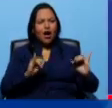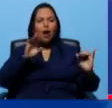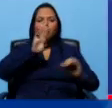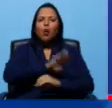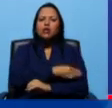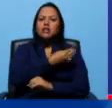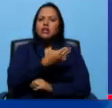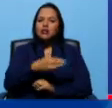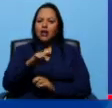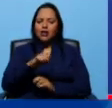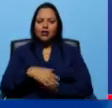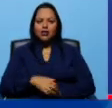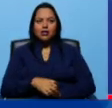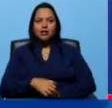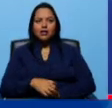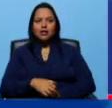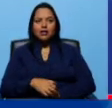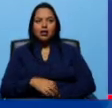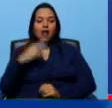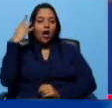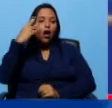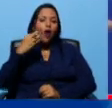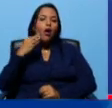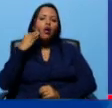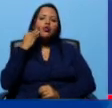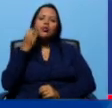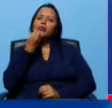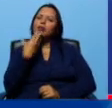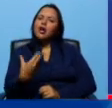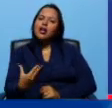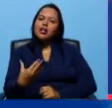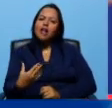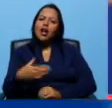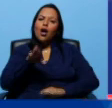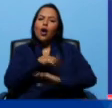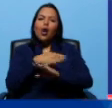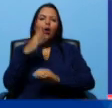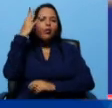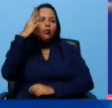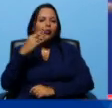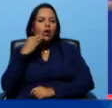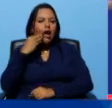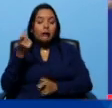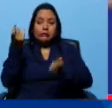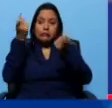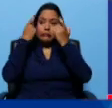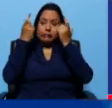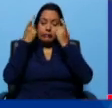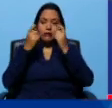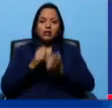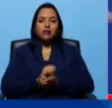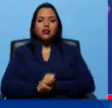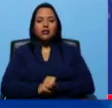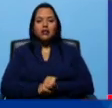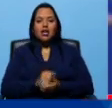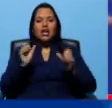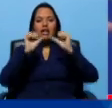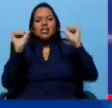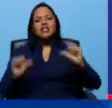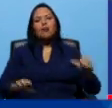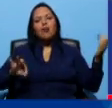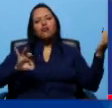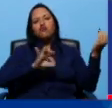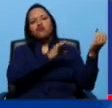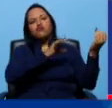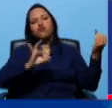música, con la juventud maravillosa, la juventud musical formada en el sistema de